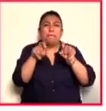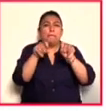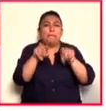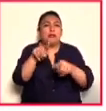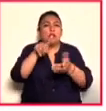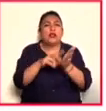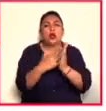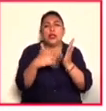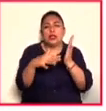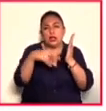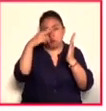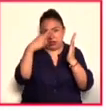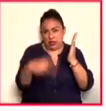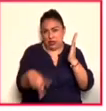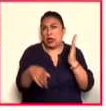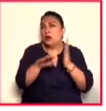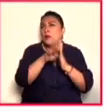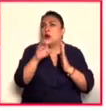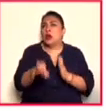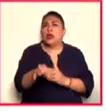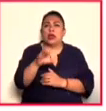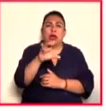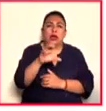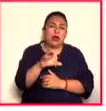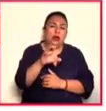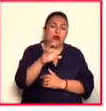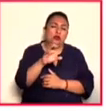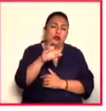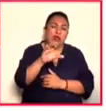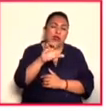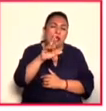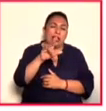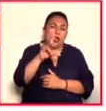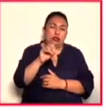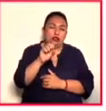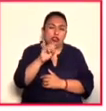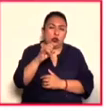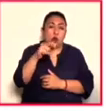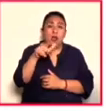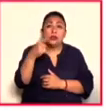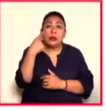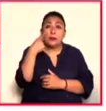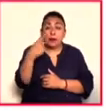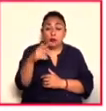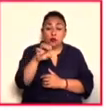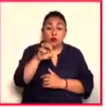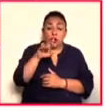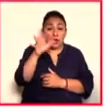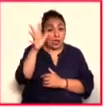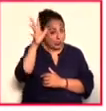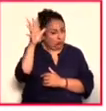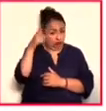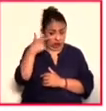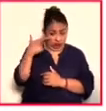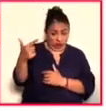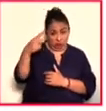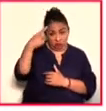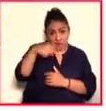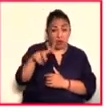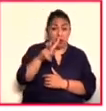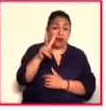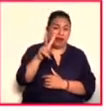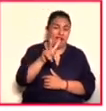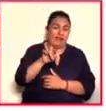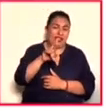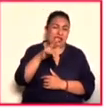literatura mexicana de la época, pues por ejemplo Carlos de Sigüenza y Góngora, ¿no?, que está poniendo a los monarcas aztecas como un modelo para los propios virreyes españoles. A diferencia